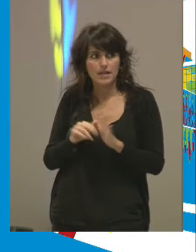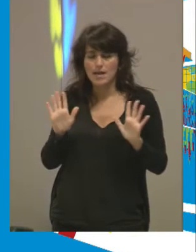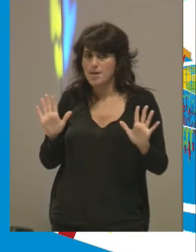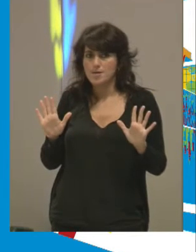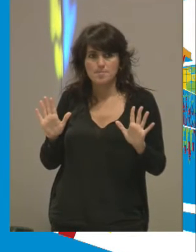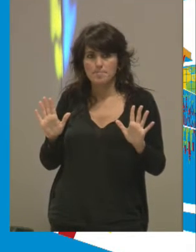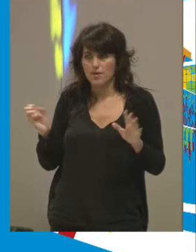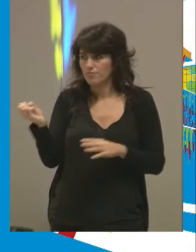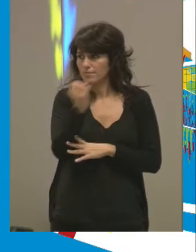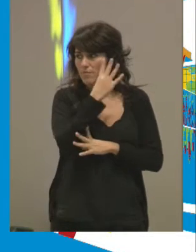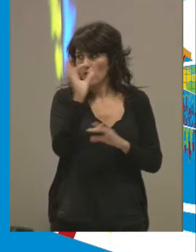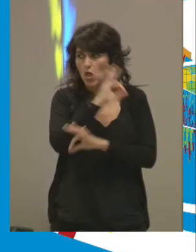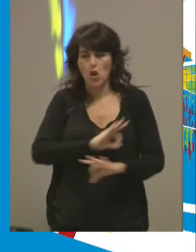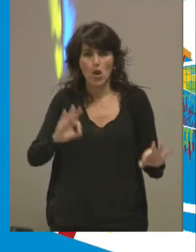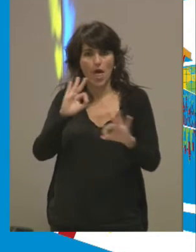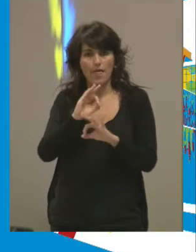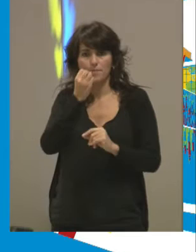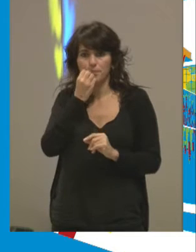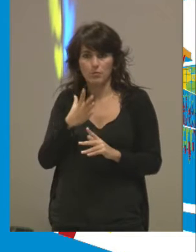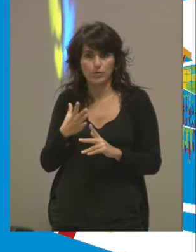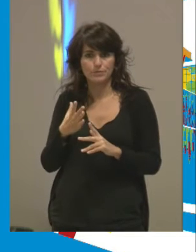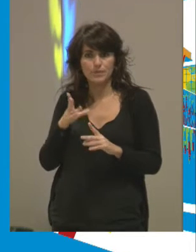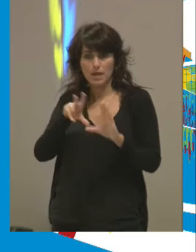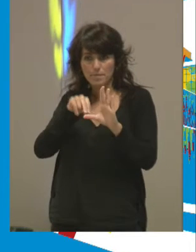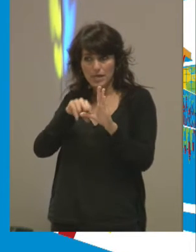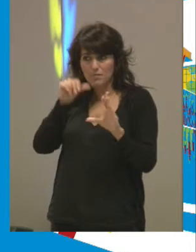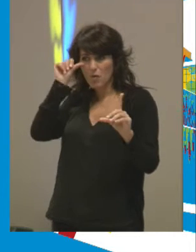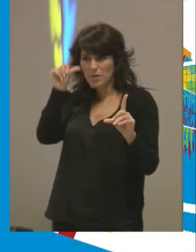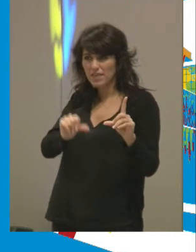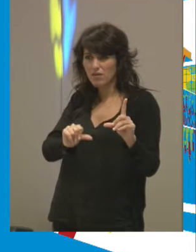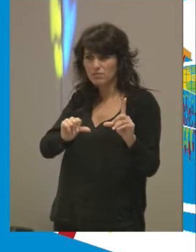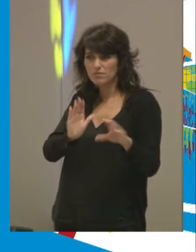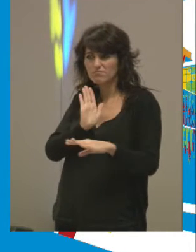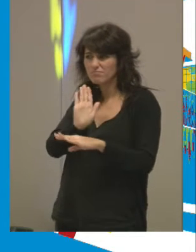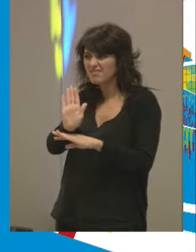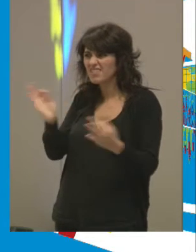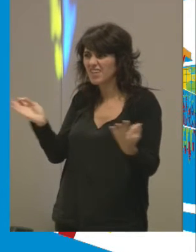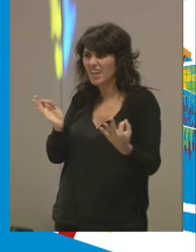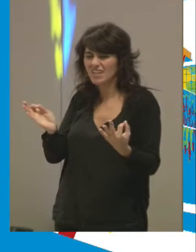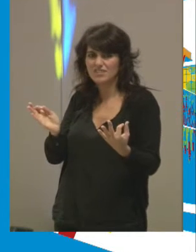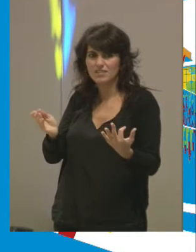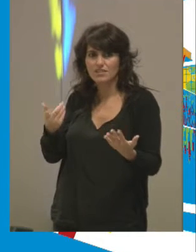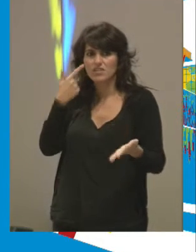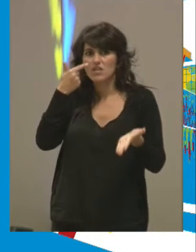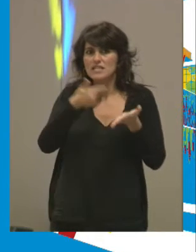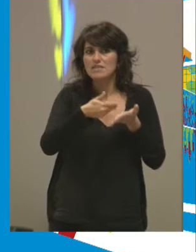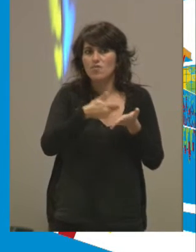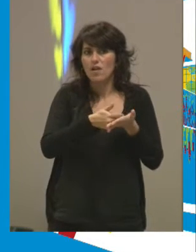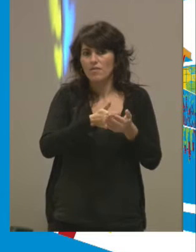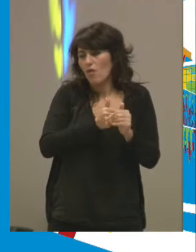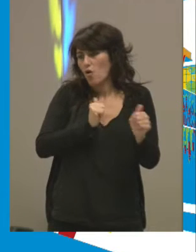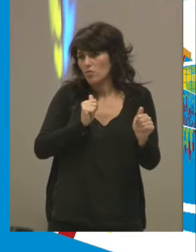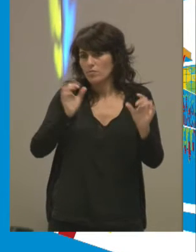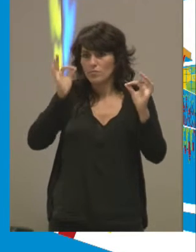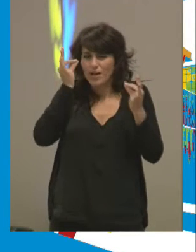pero en la proyección nada. En cualquier caso, lo que ese vídeo refleja es una simulación muy exacta de lo que